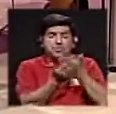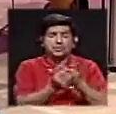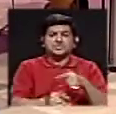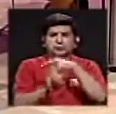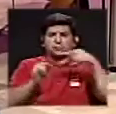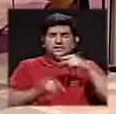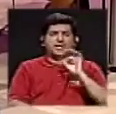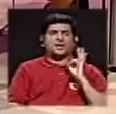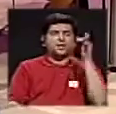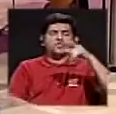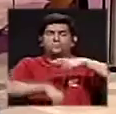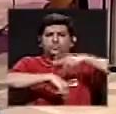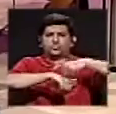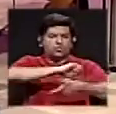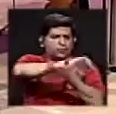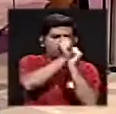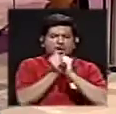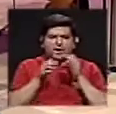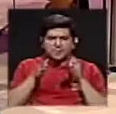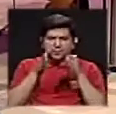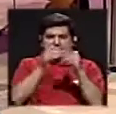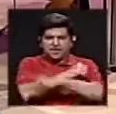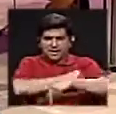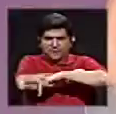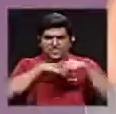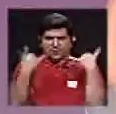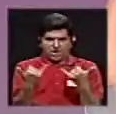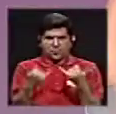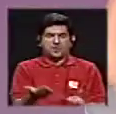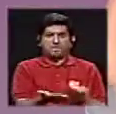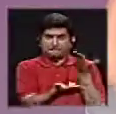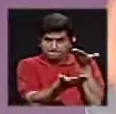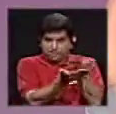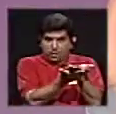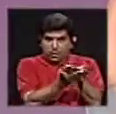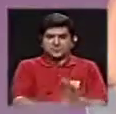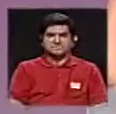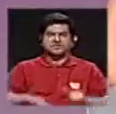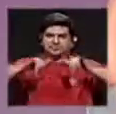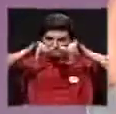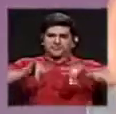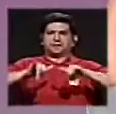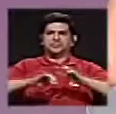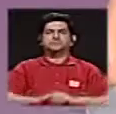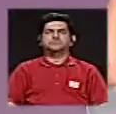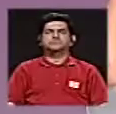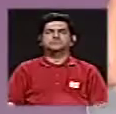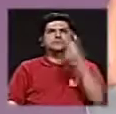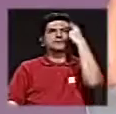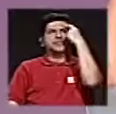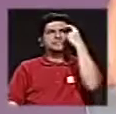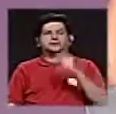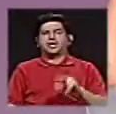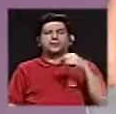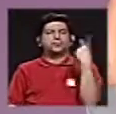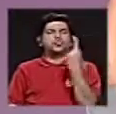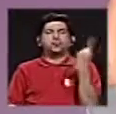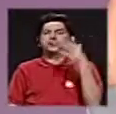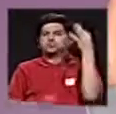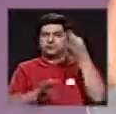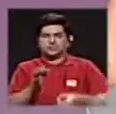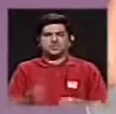largo plazo para transformar el rumbo por el que vas de país verdad en una propuesta que se sostenga a lo largo de gamos que no sea sólo siempre